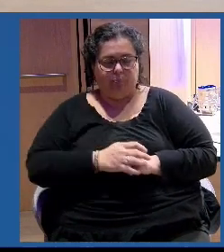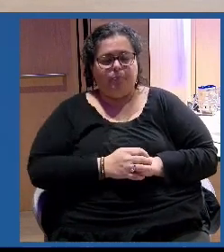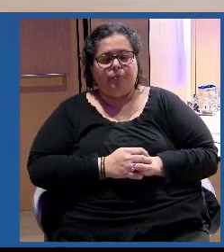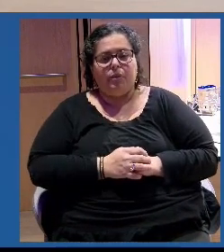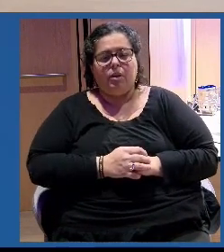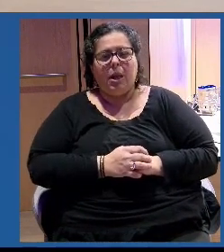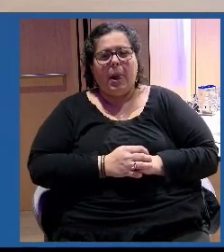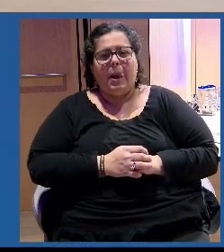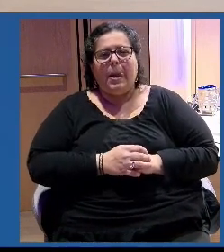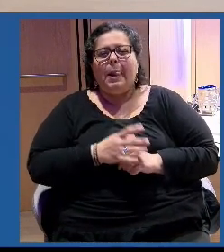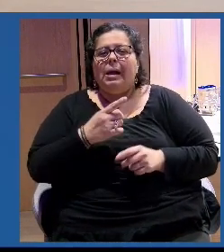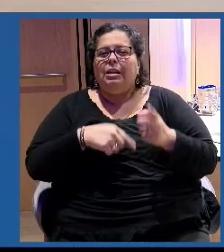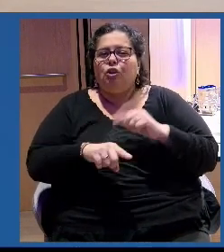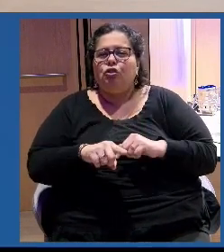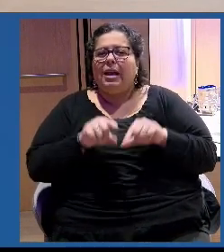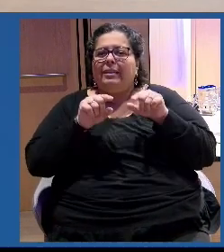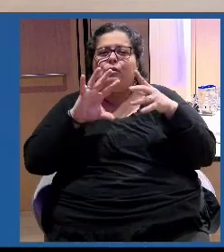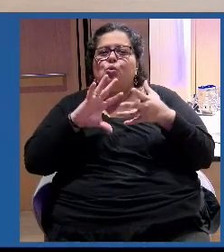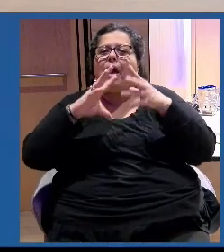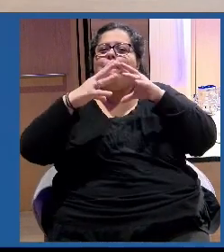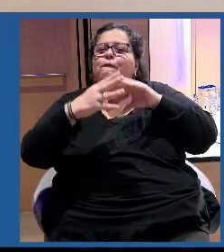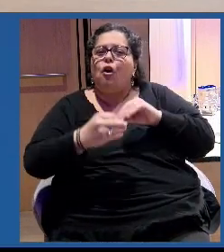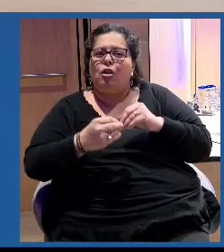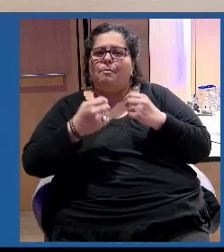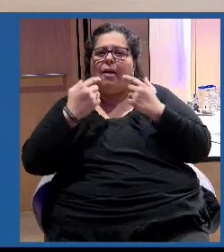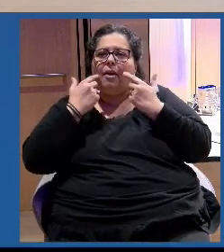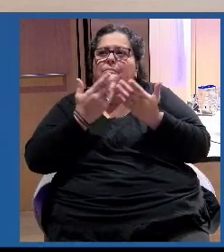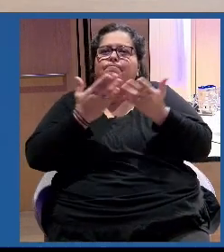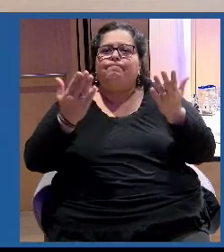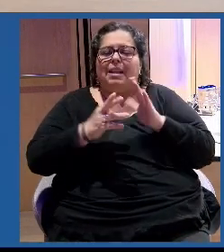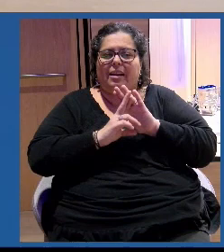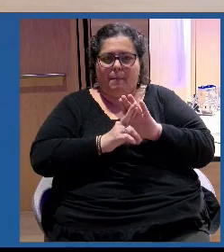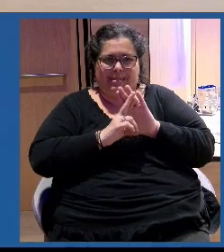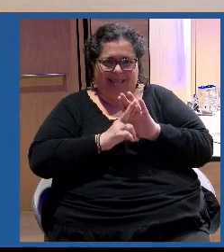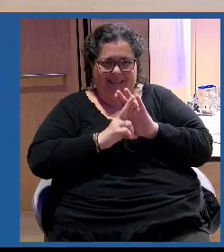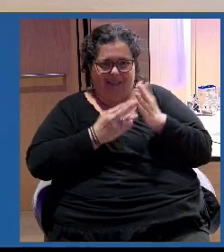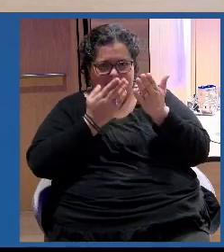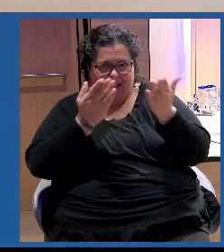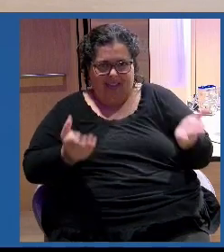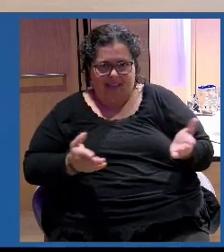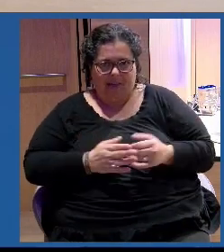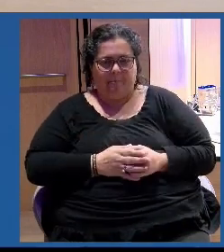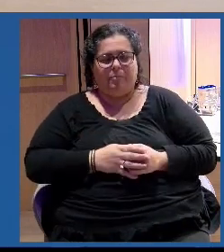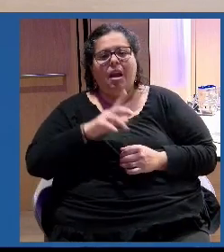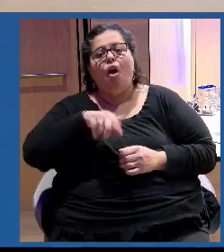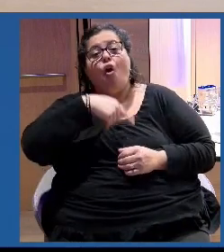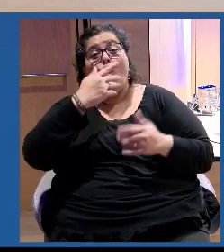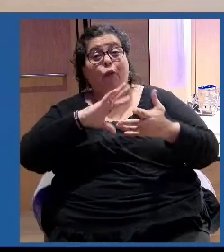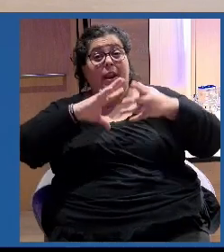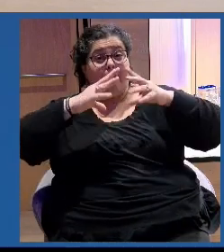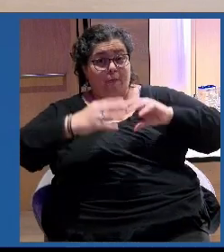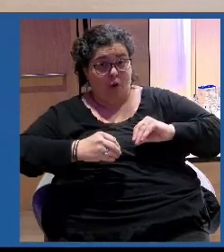Esa es una forma de abordar la representatividad. Otra forma de abordar la